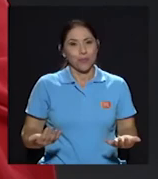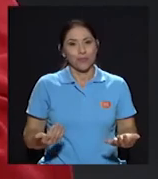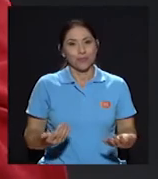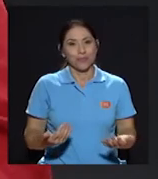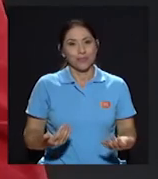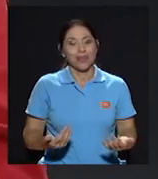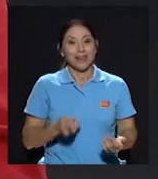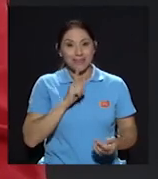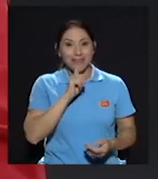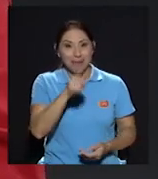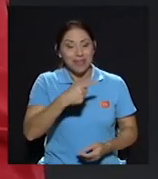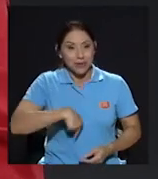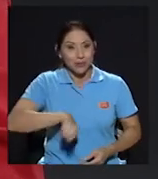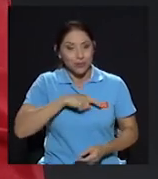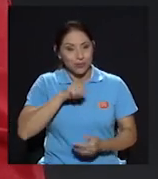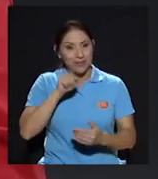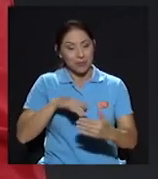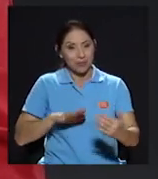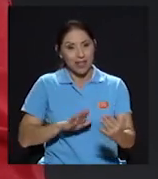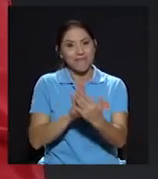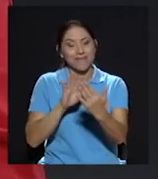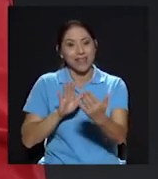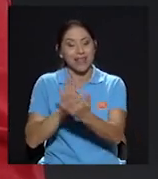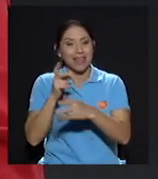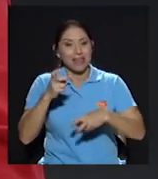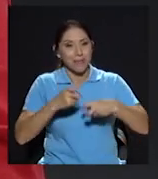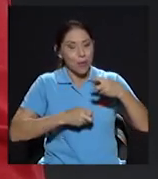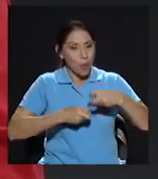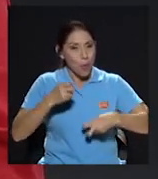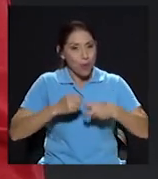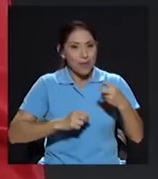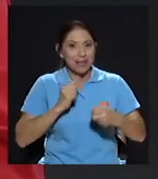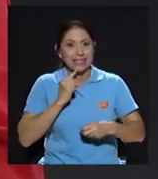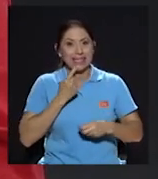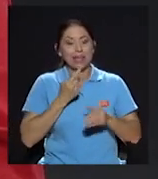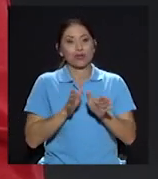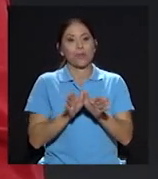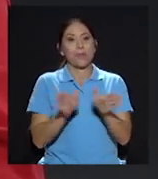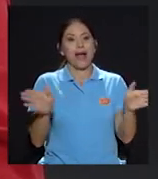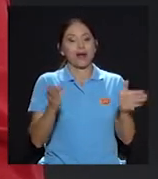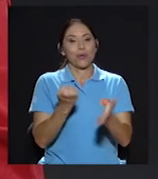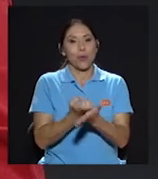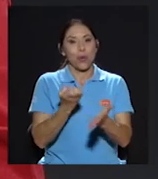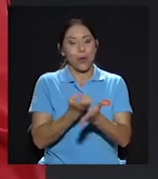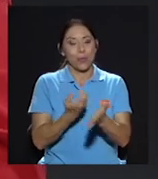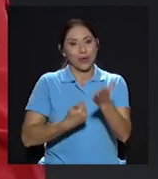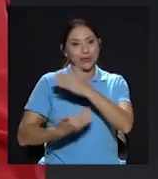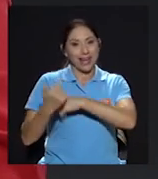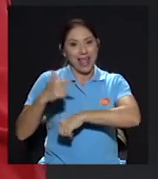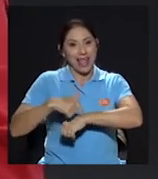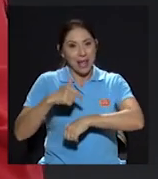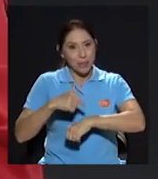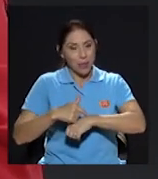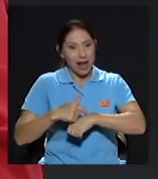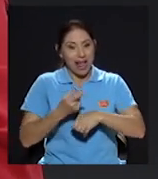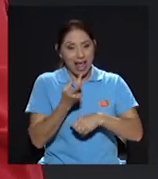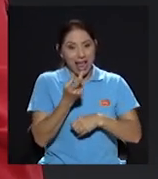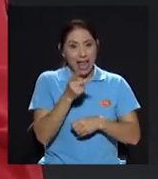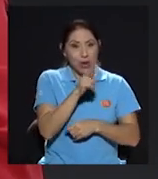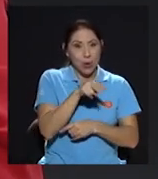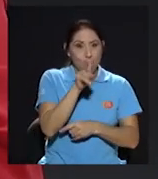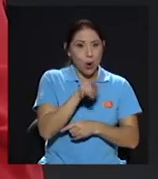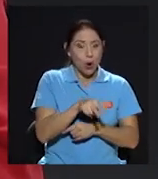teníamos realmente que enfrentar buenos problemas serios macroeconómicos de la época una fuerte devaluación